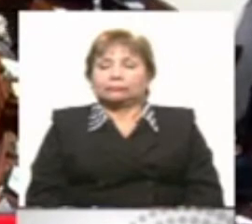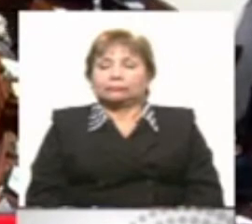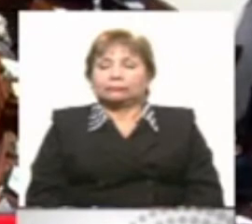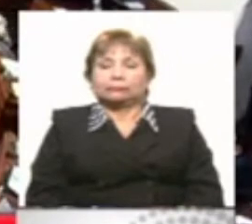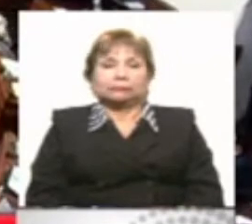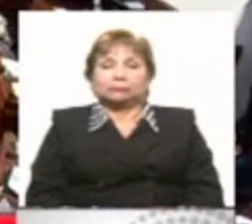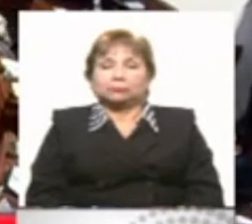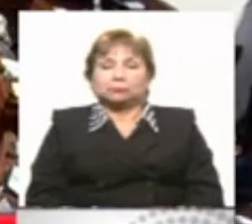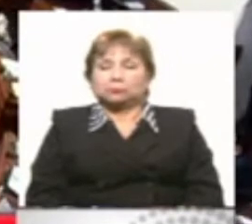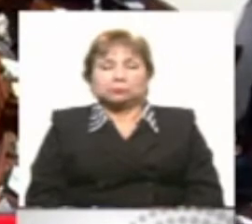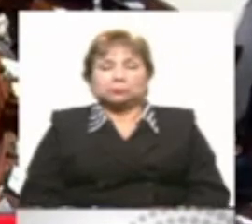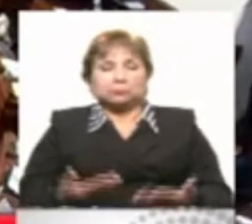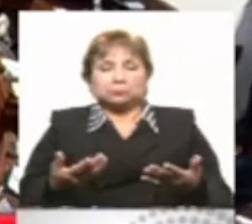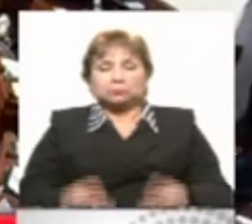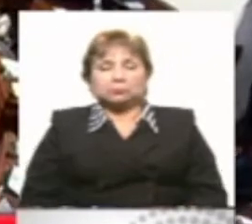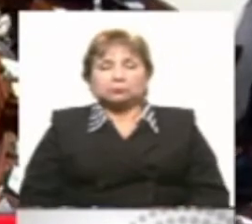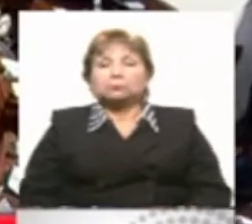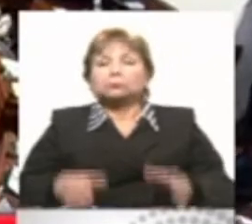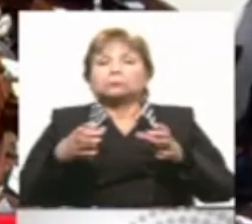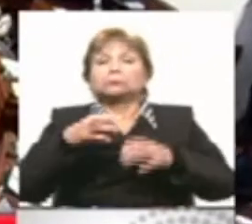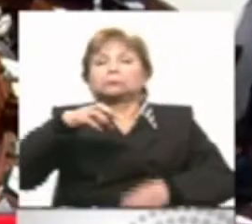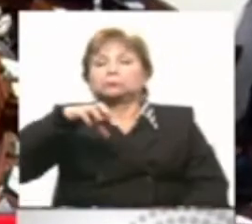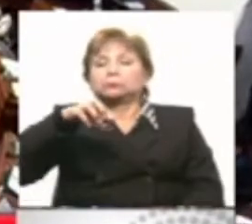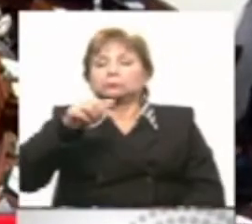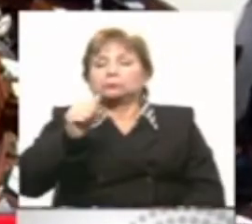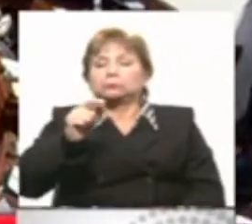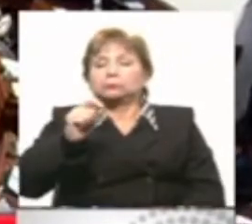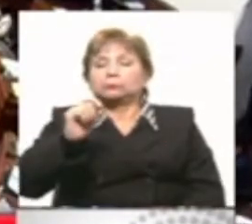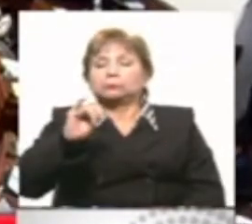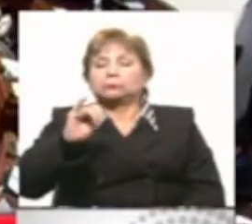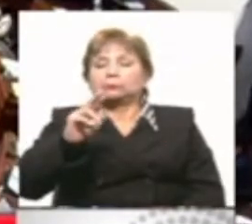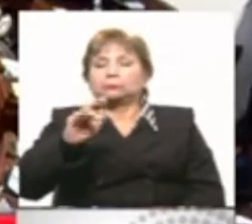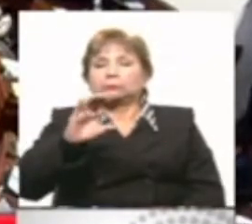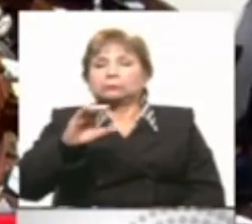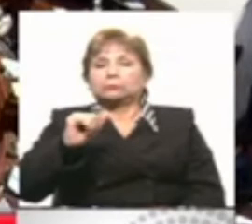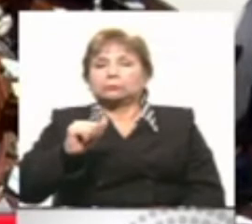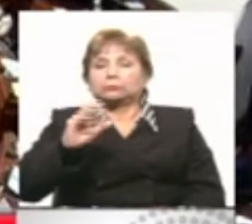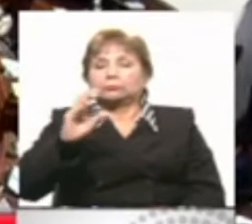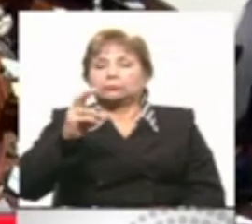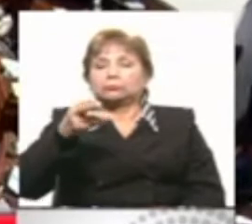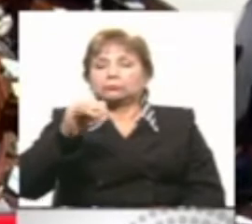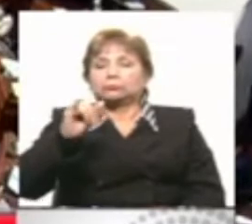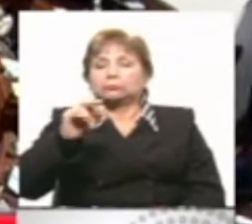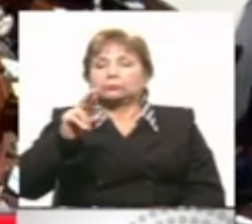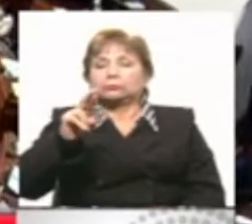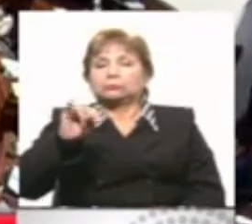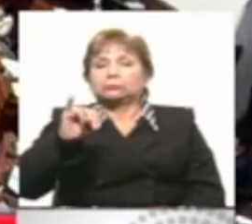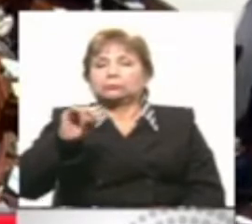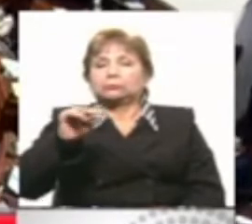Congresista, no está, ¿no? Congresista Patricia Chirinos, tiene la palabra por 2 minutos.